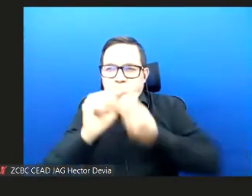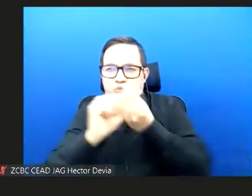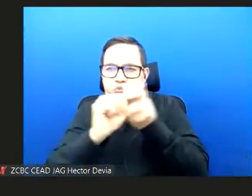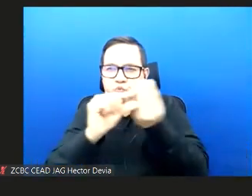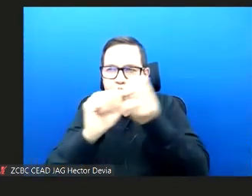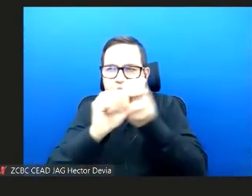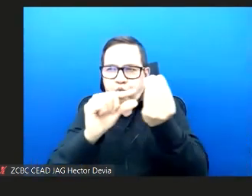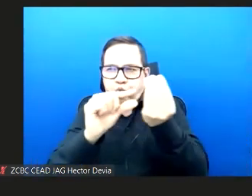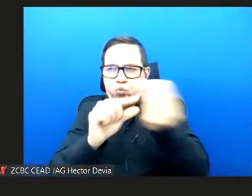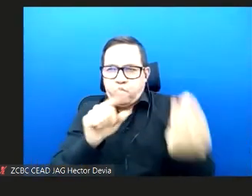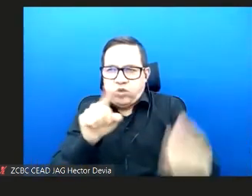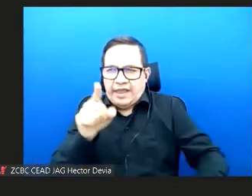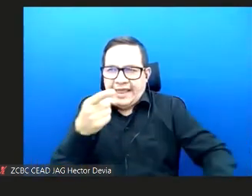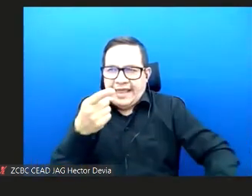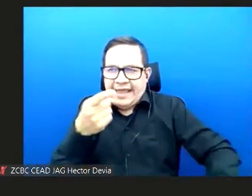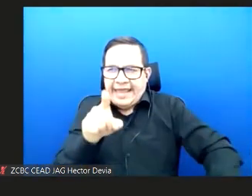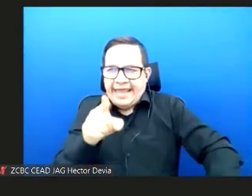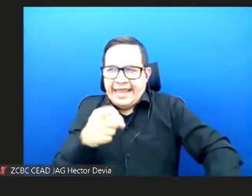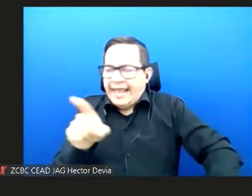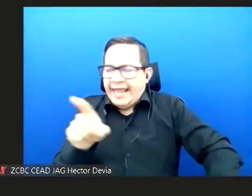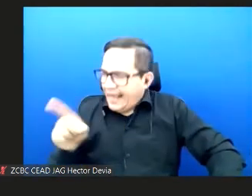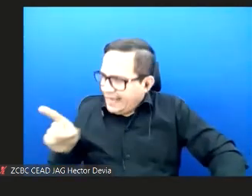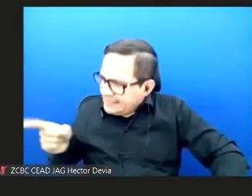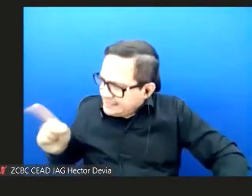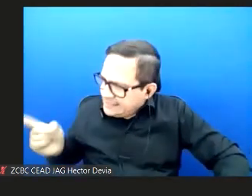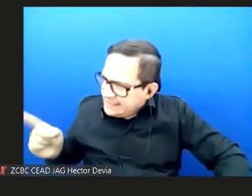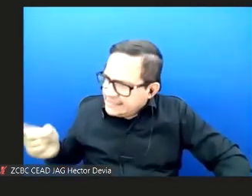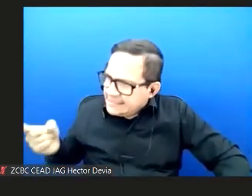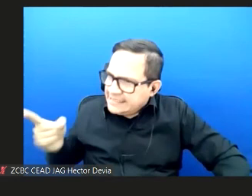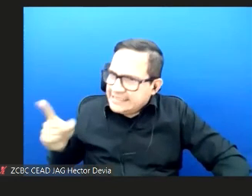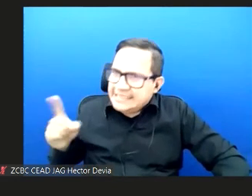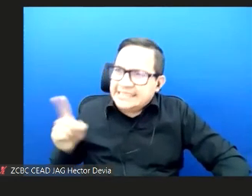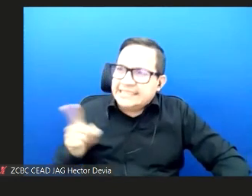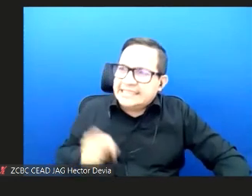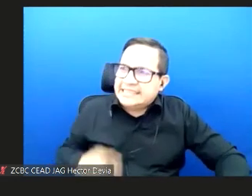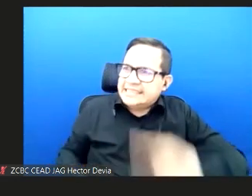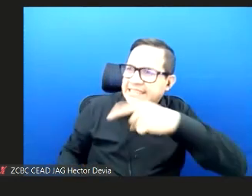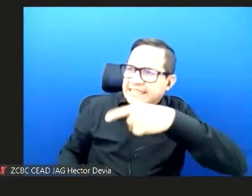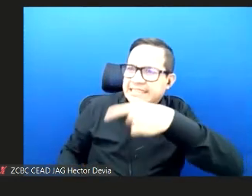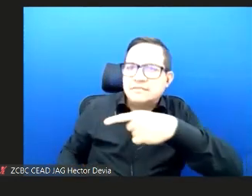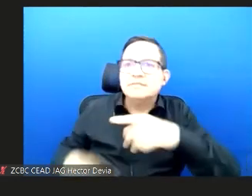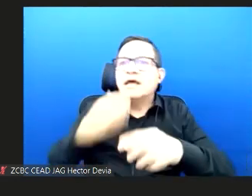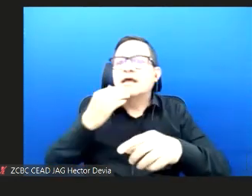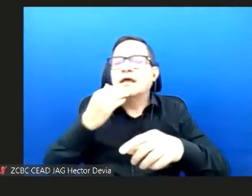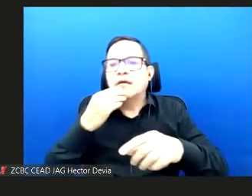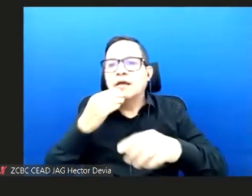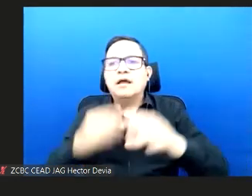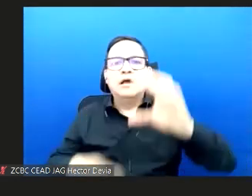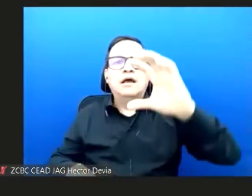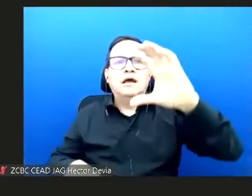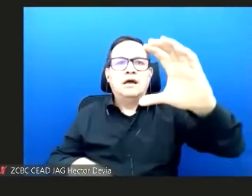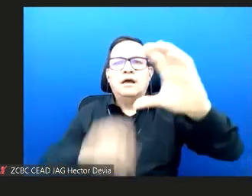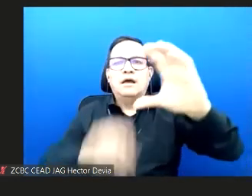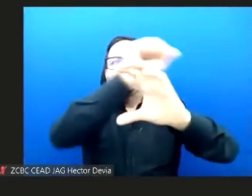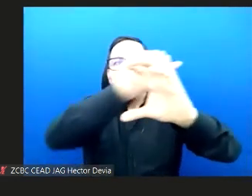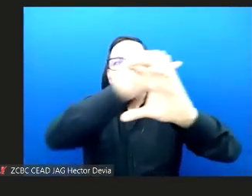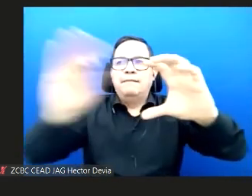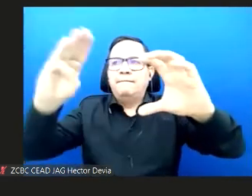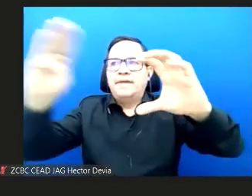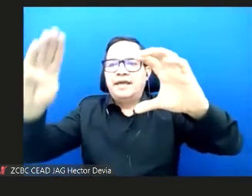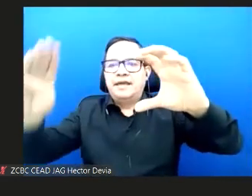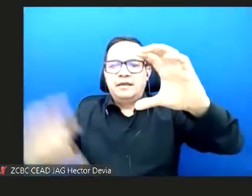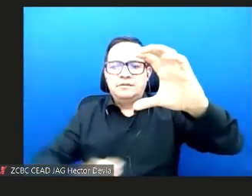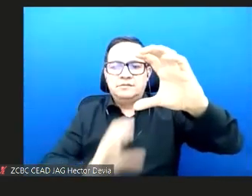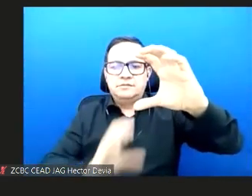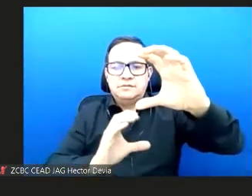se está graficando. Tenemos un conjunto A, un conjunto B y un conjunto C.